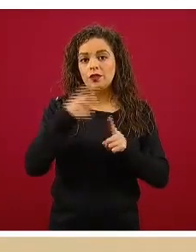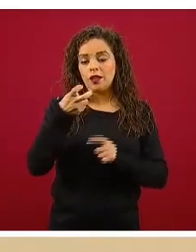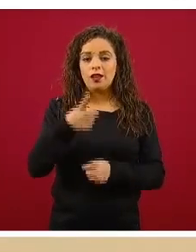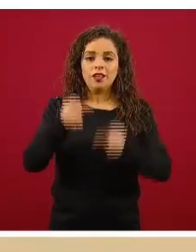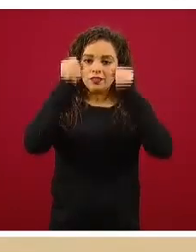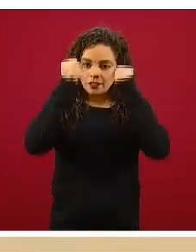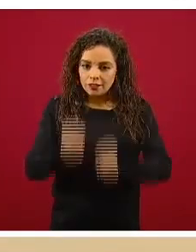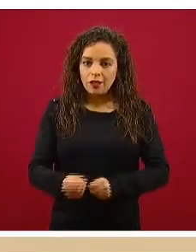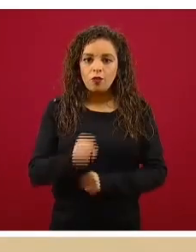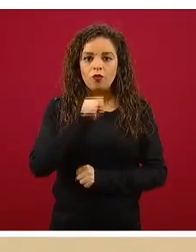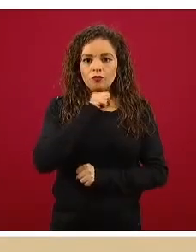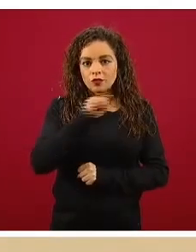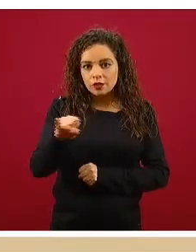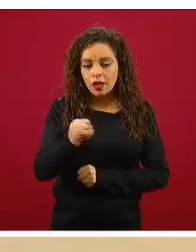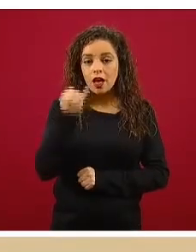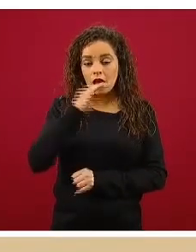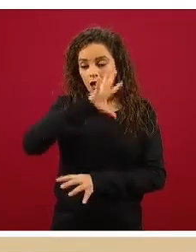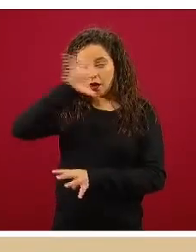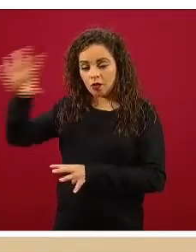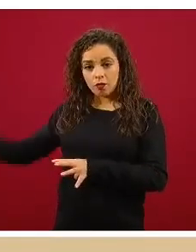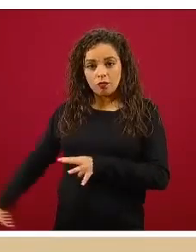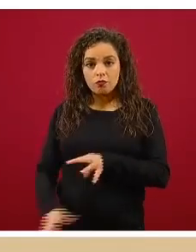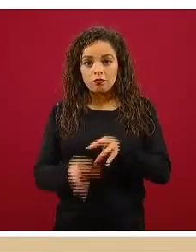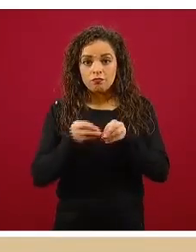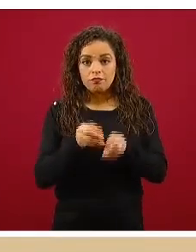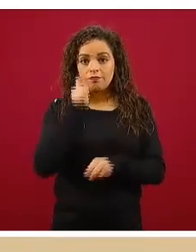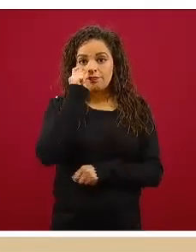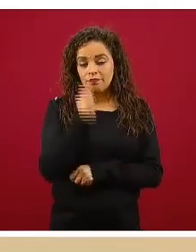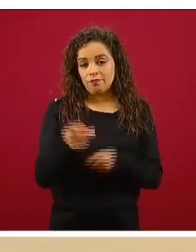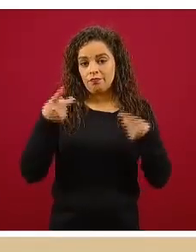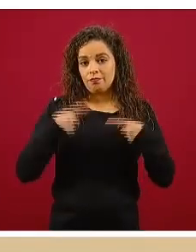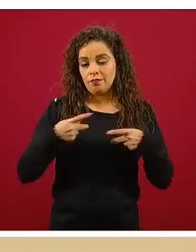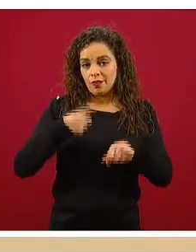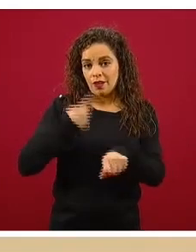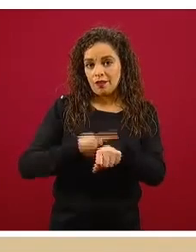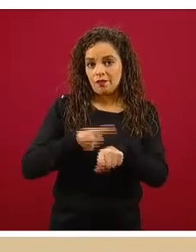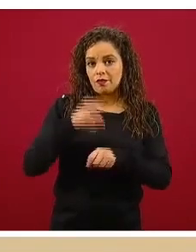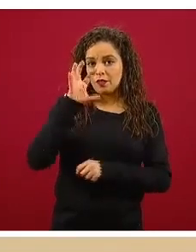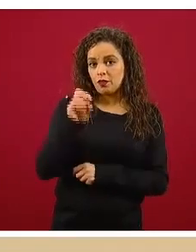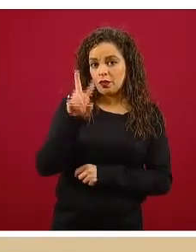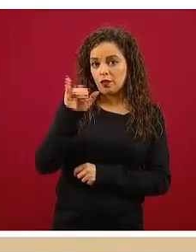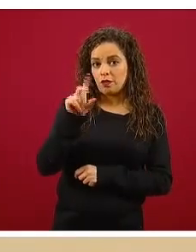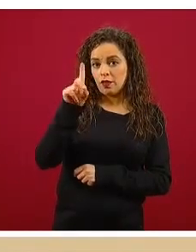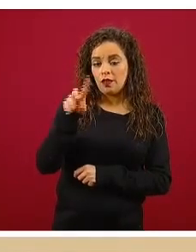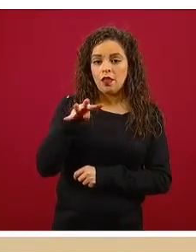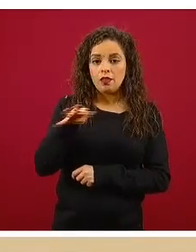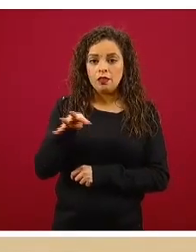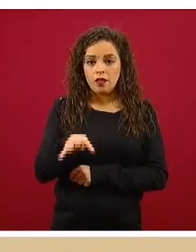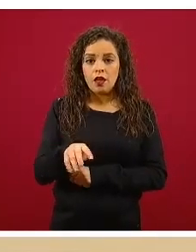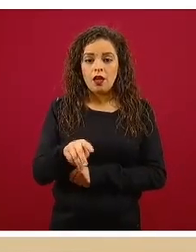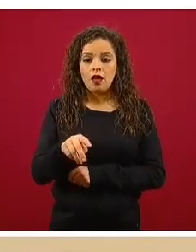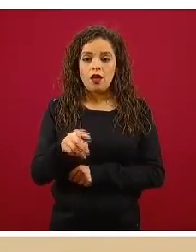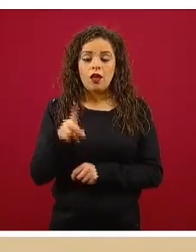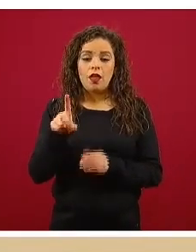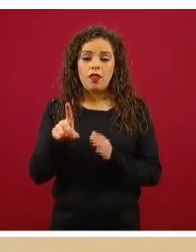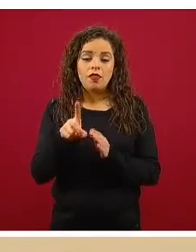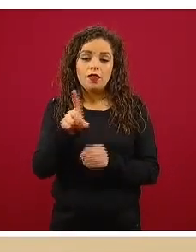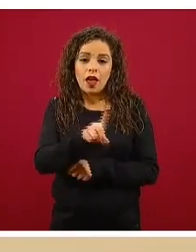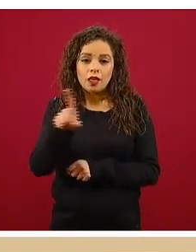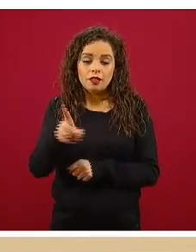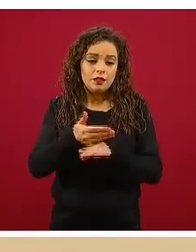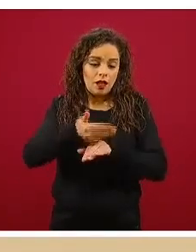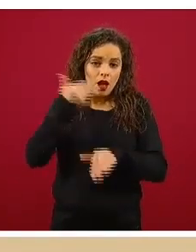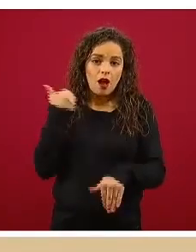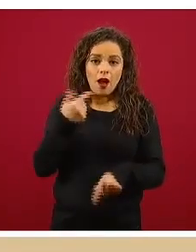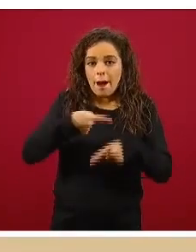que además se han acumulado de COVID-19 desde que inició esta epidemia en México. Vemos todos